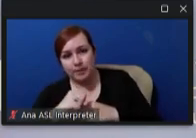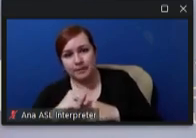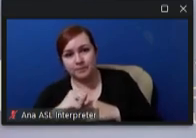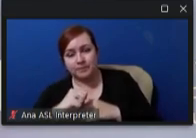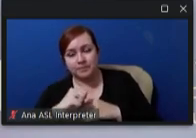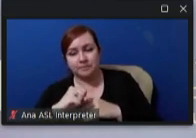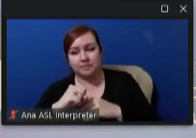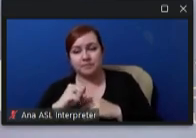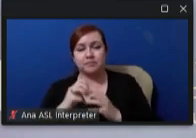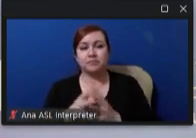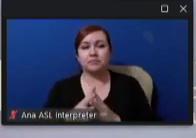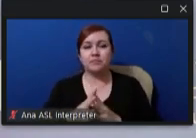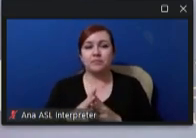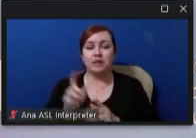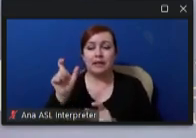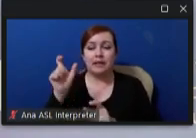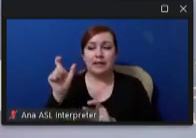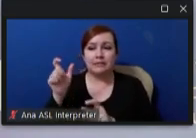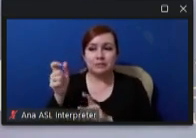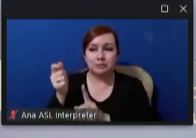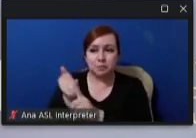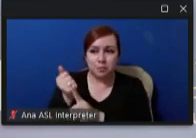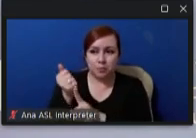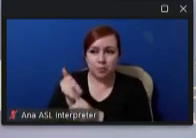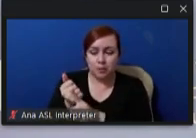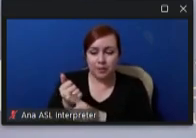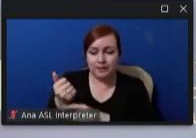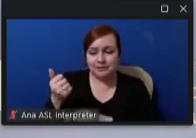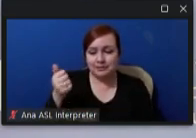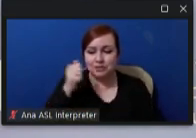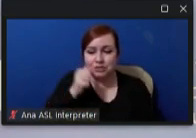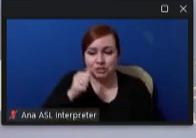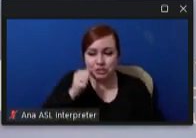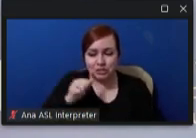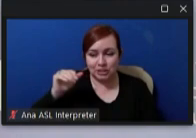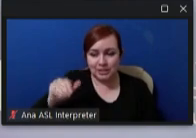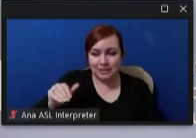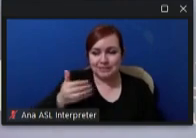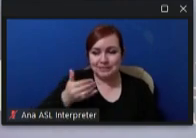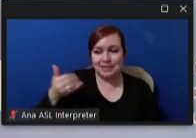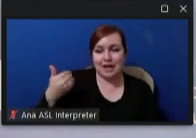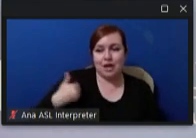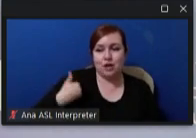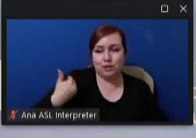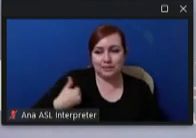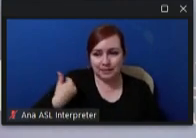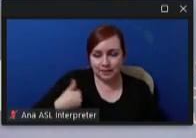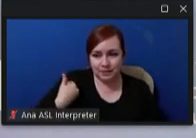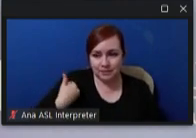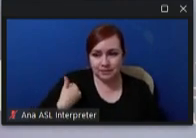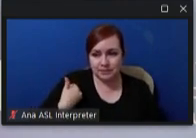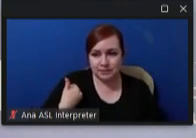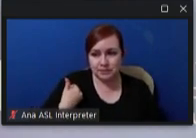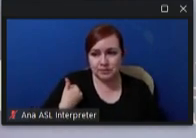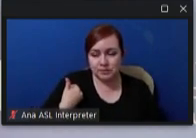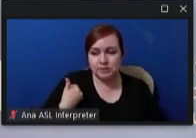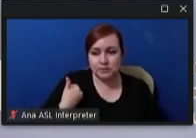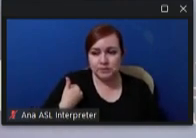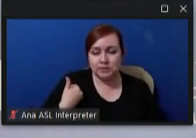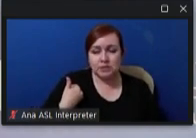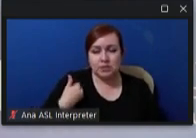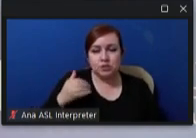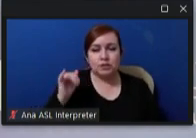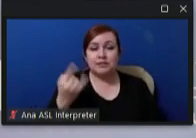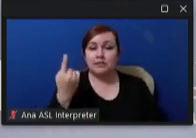protagónicamente las propias niñas y las propias adolescentes. Ese es un punto. Y el